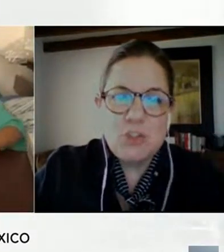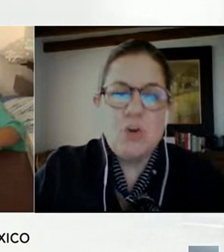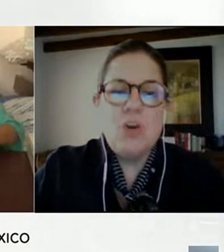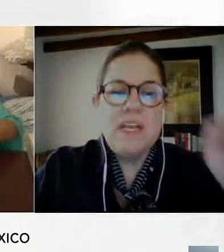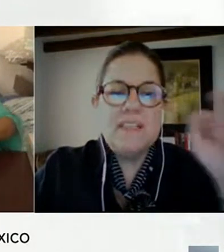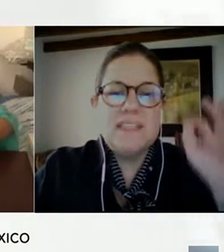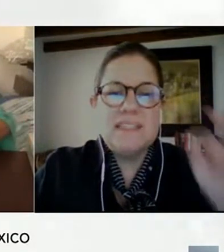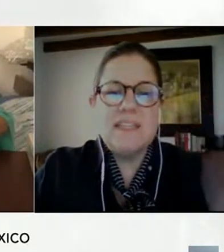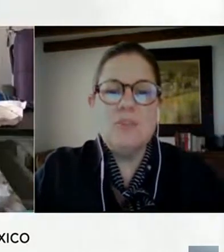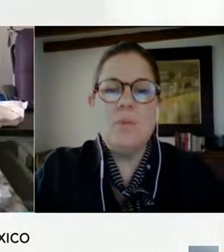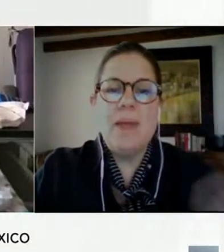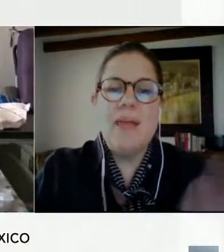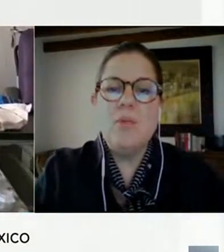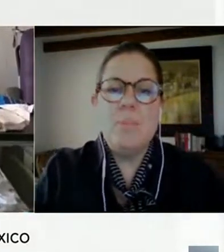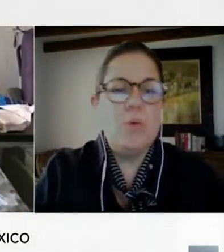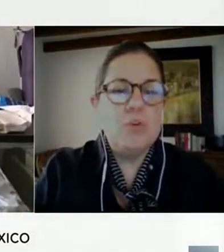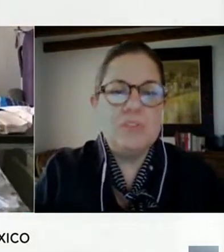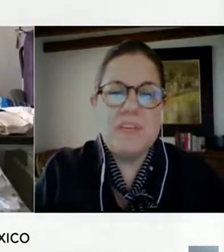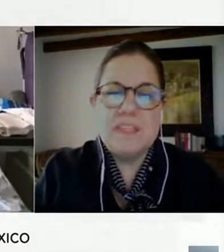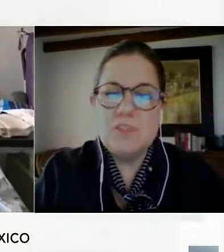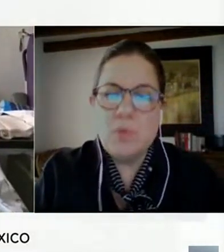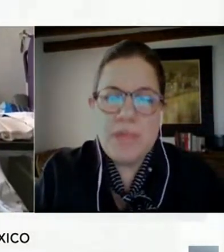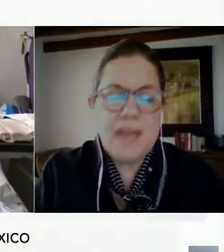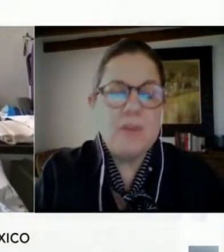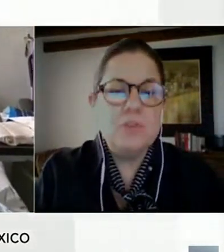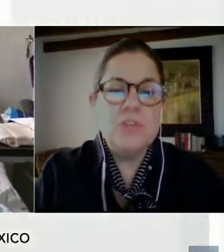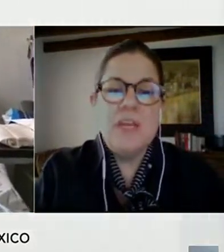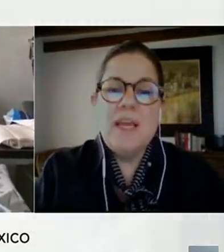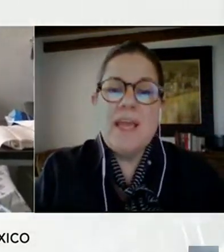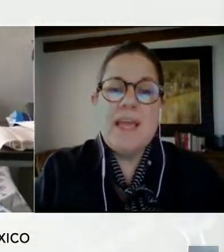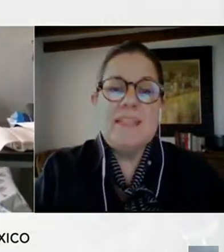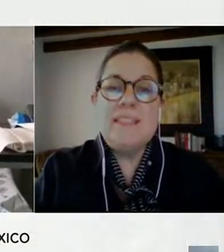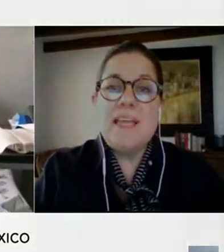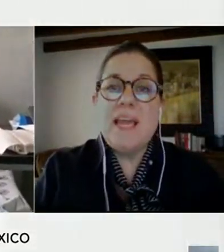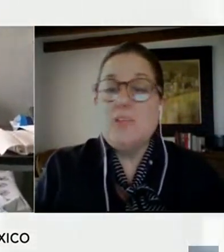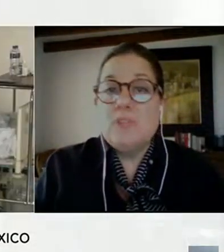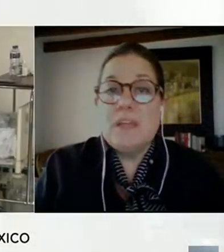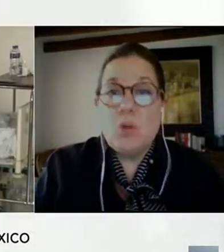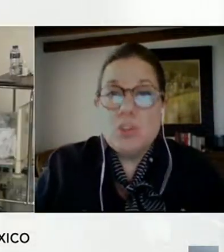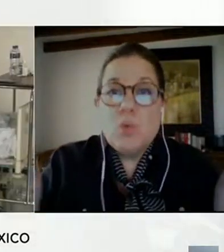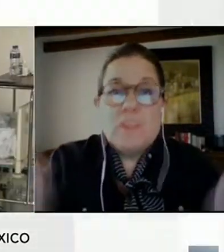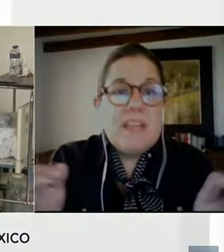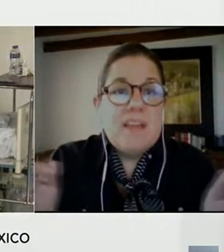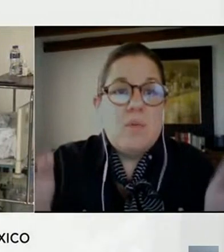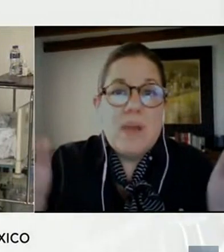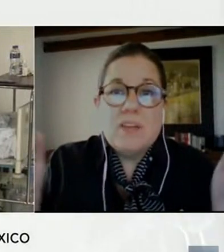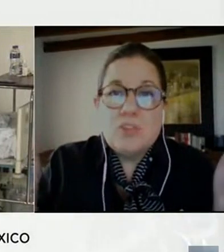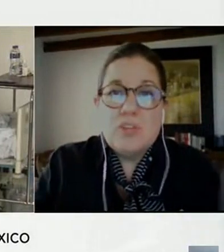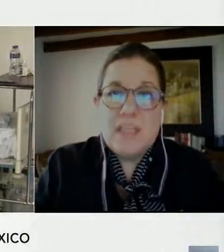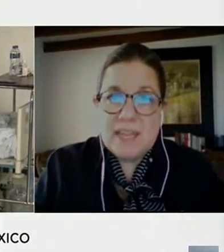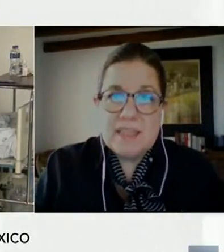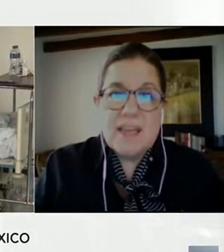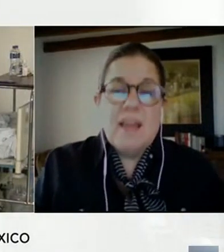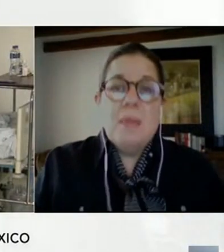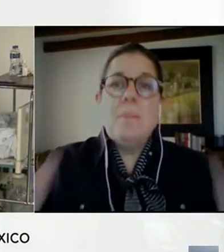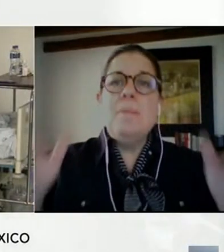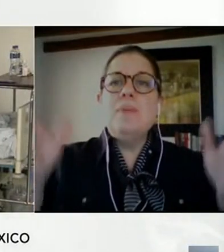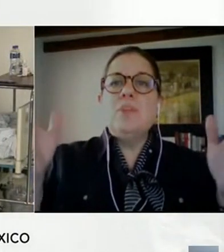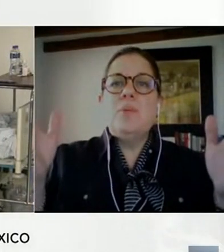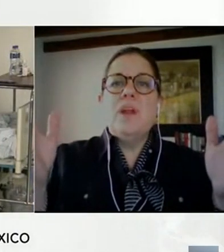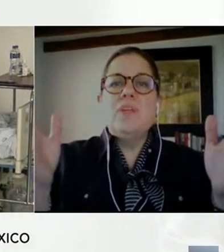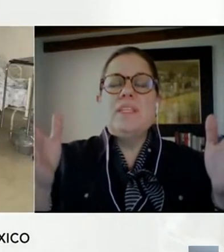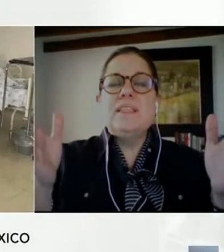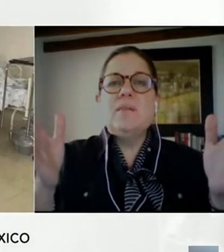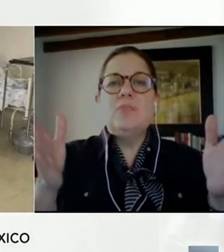las acciones que se han tomado por los diferentes gobiernos. Es consecuencia de una acción directa.